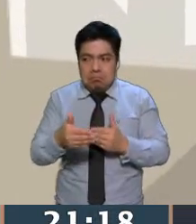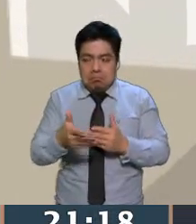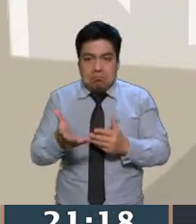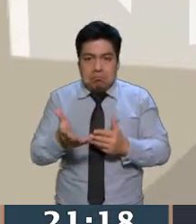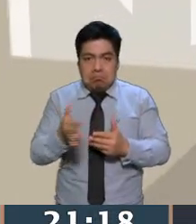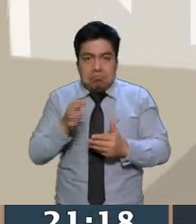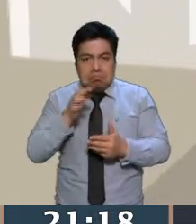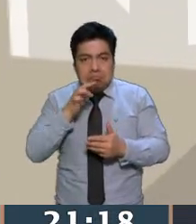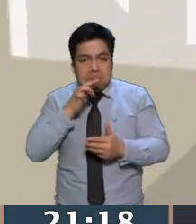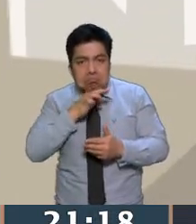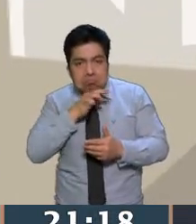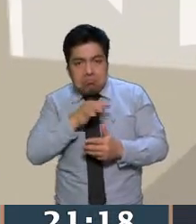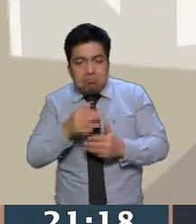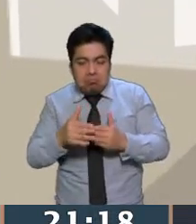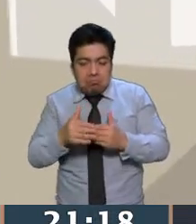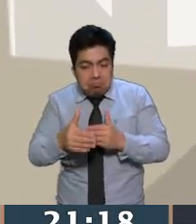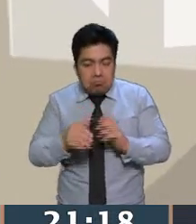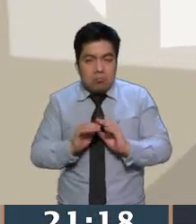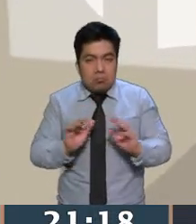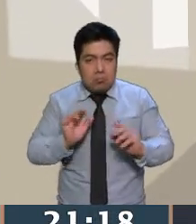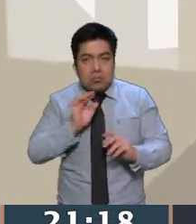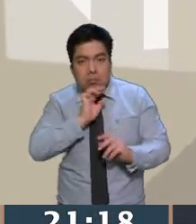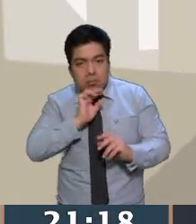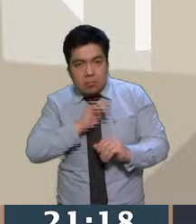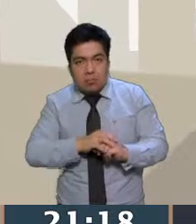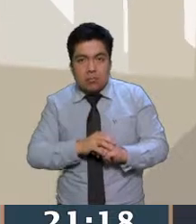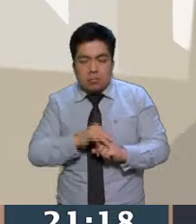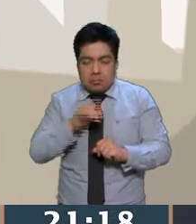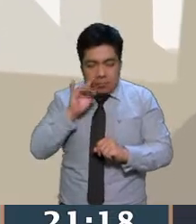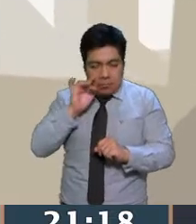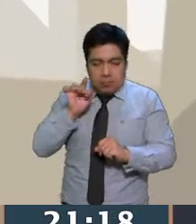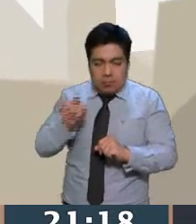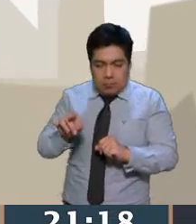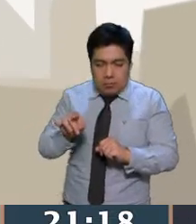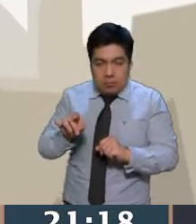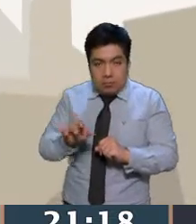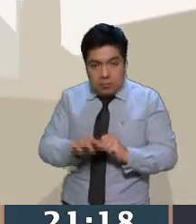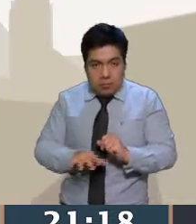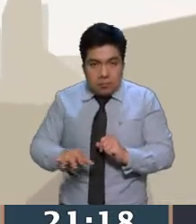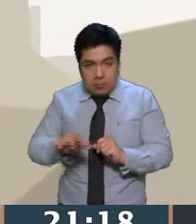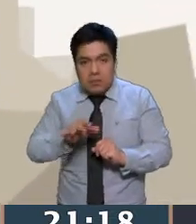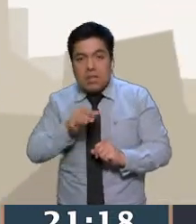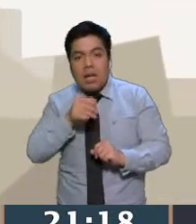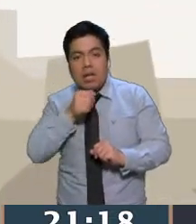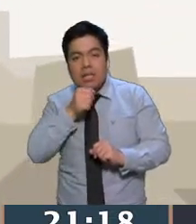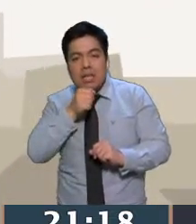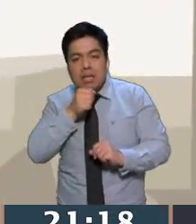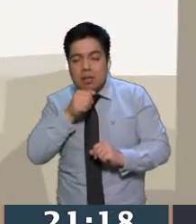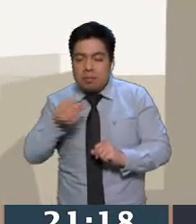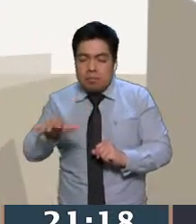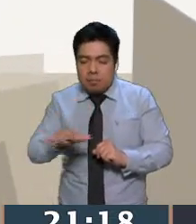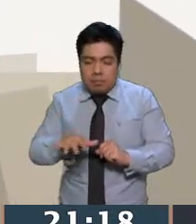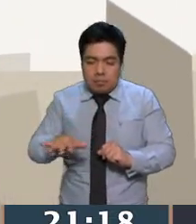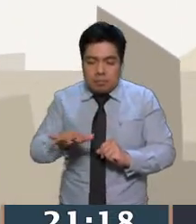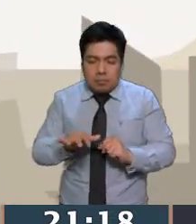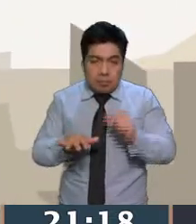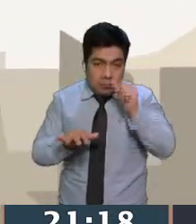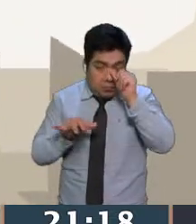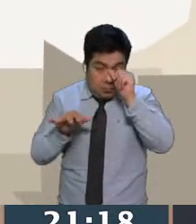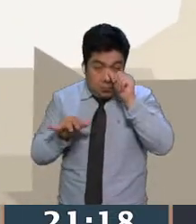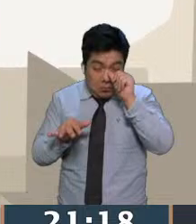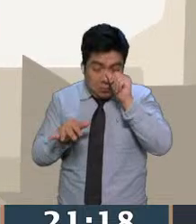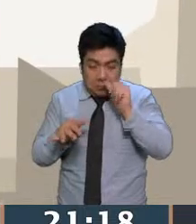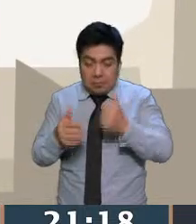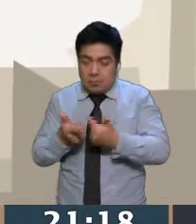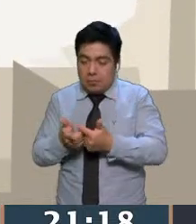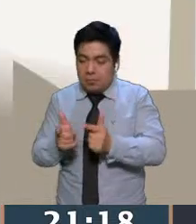forma inmediata y fue precisamente la captura del área de periodismo por parte de este